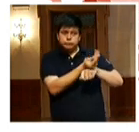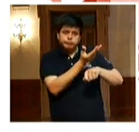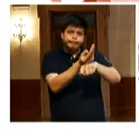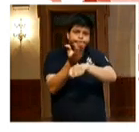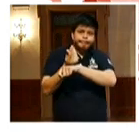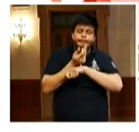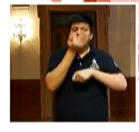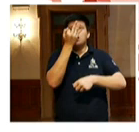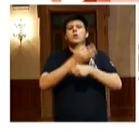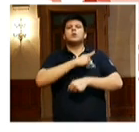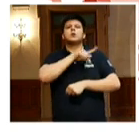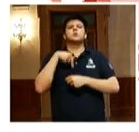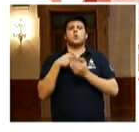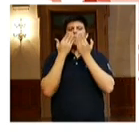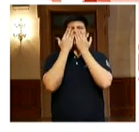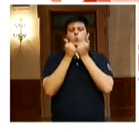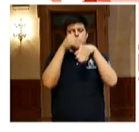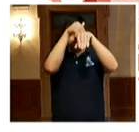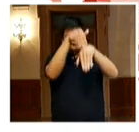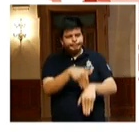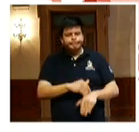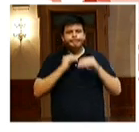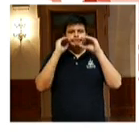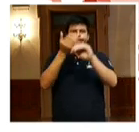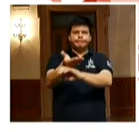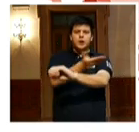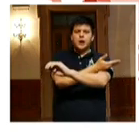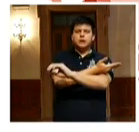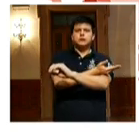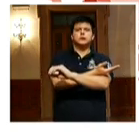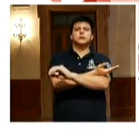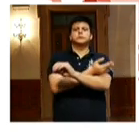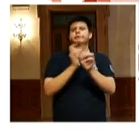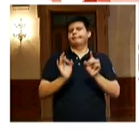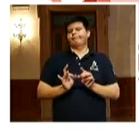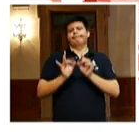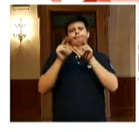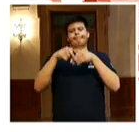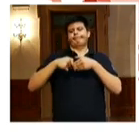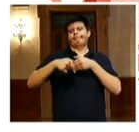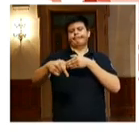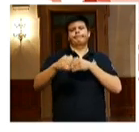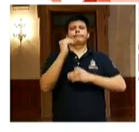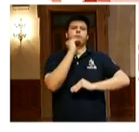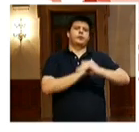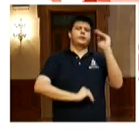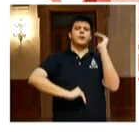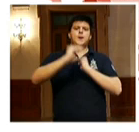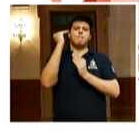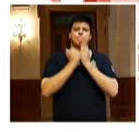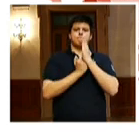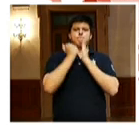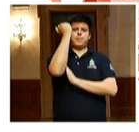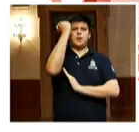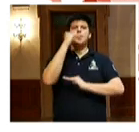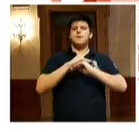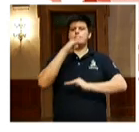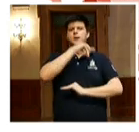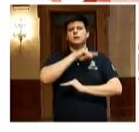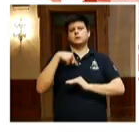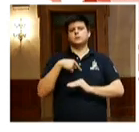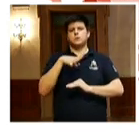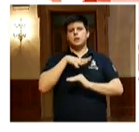llevamos a cabo las medidas de prevención esta cifra se va a incrementar más y nosotros vamos a ir ascendiendo